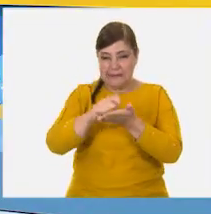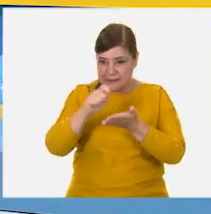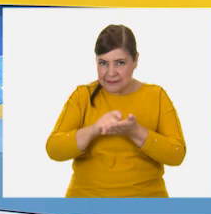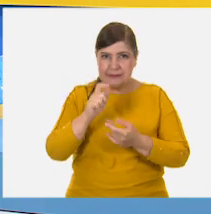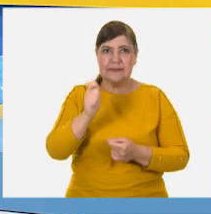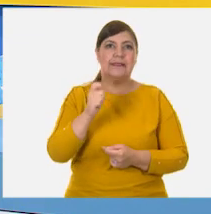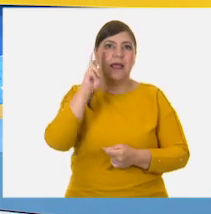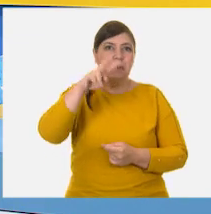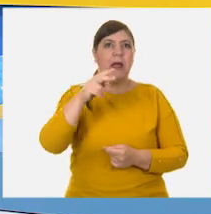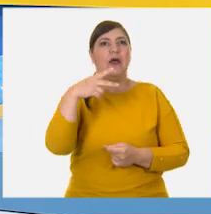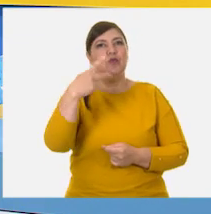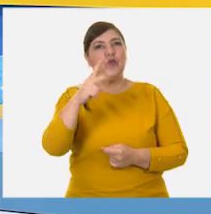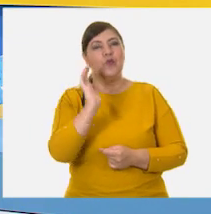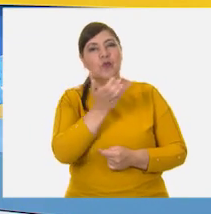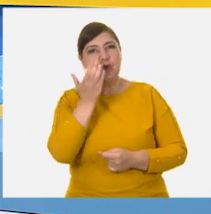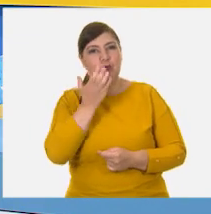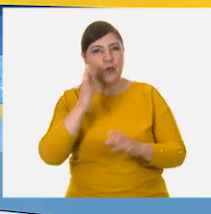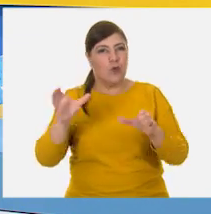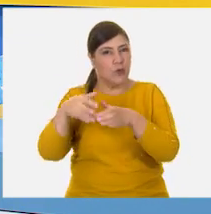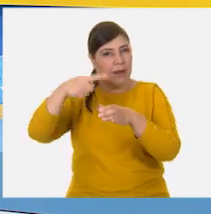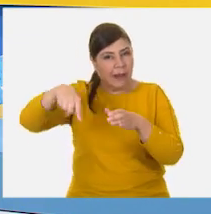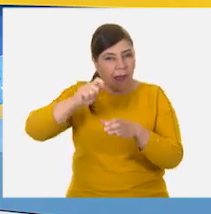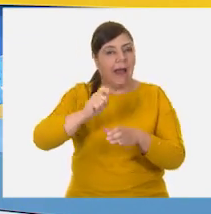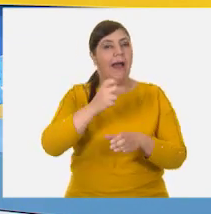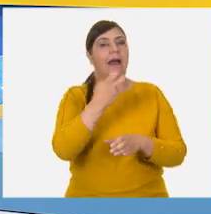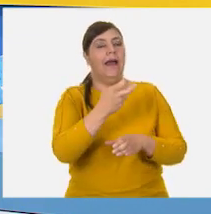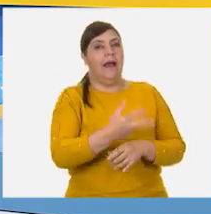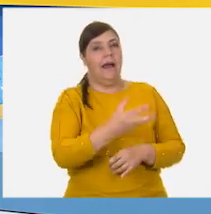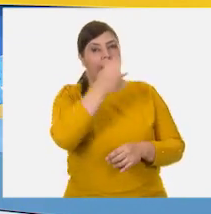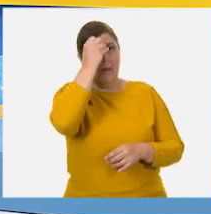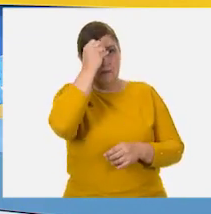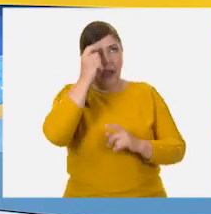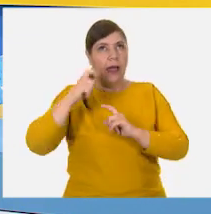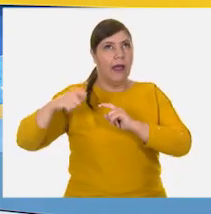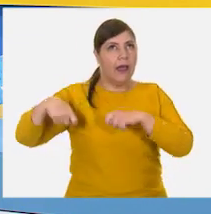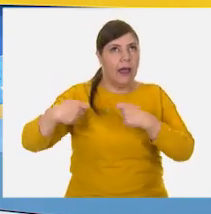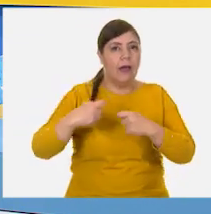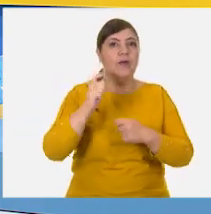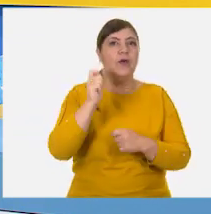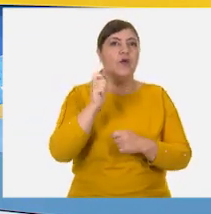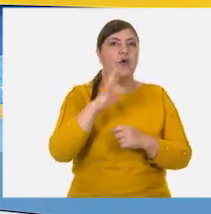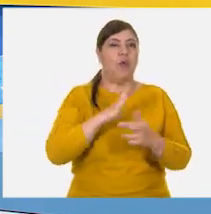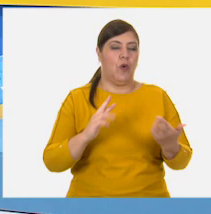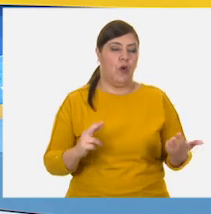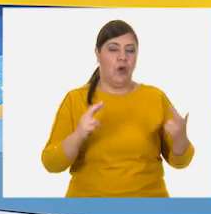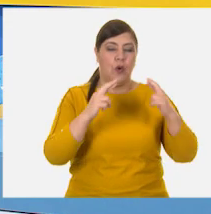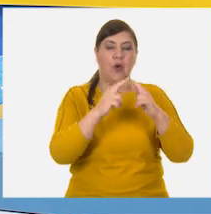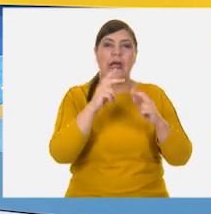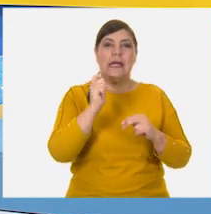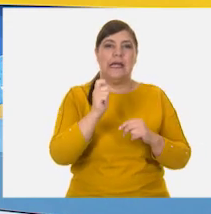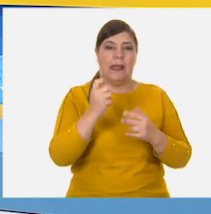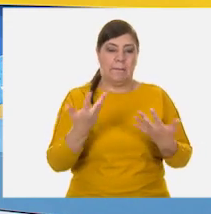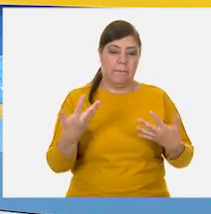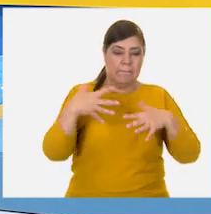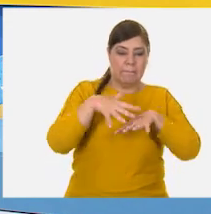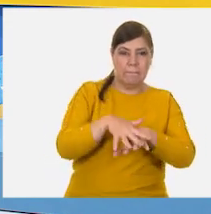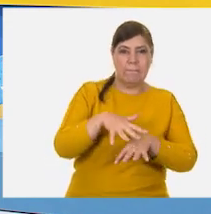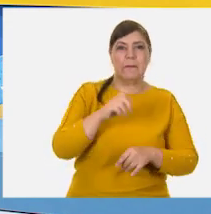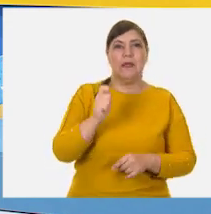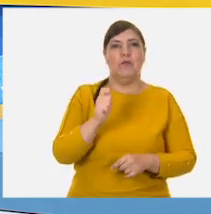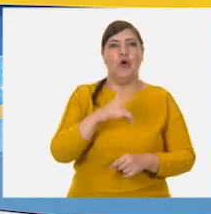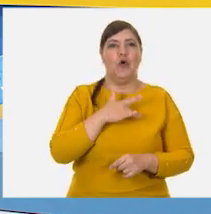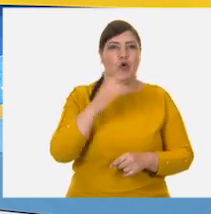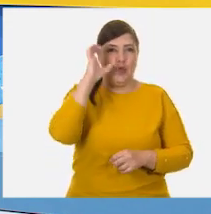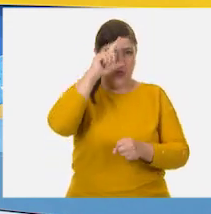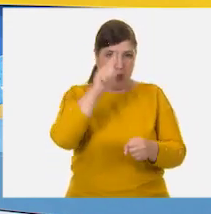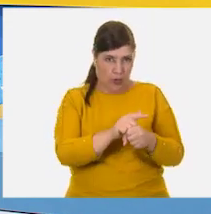comunidad. Esto nos sirve muchísimo para aprender el legado que nos dejó, en términos religiosos, el mestizaje cultural